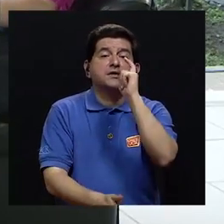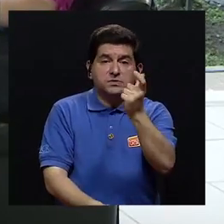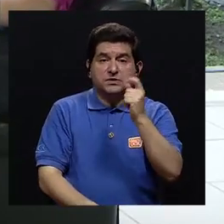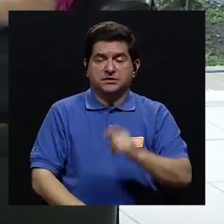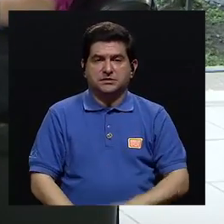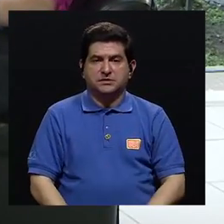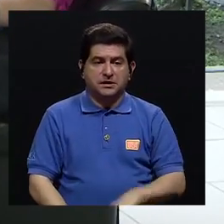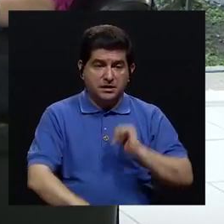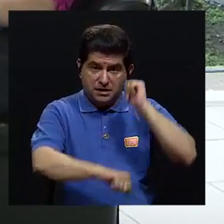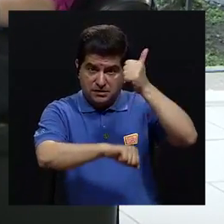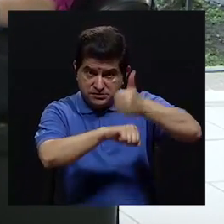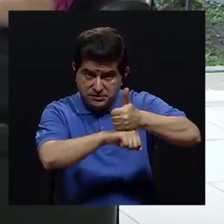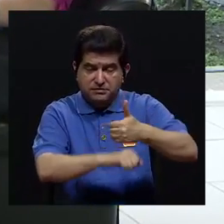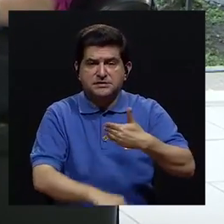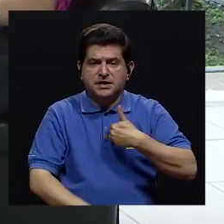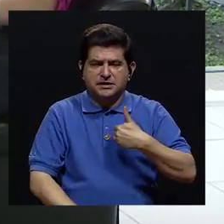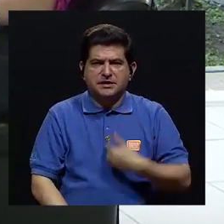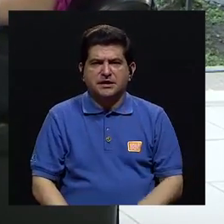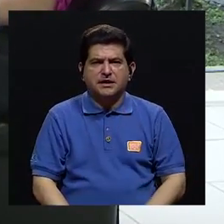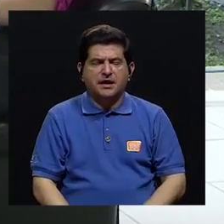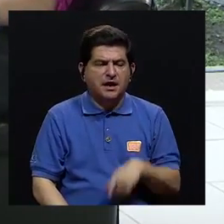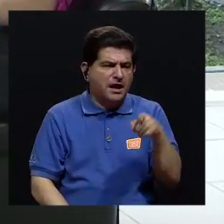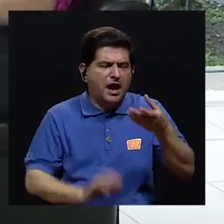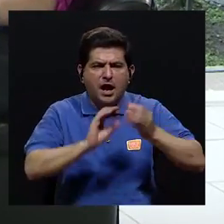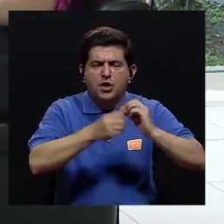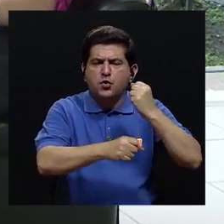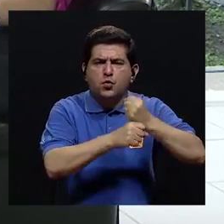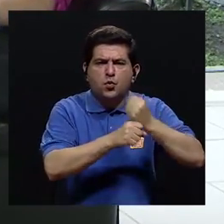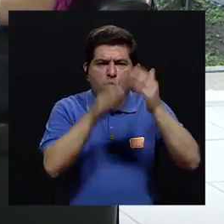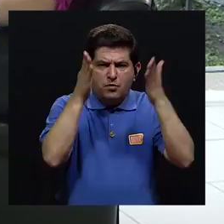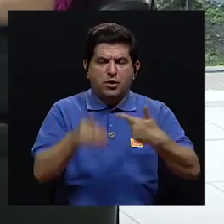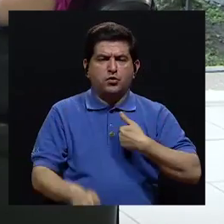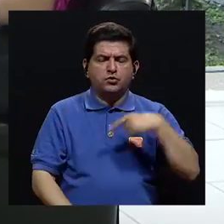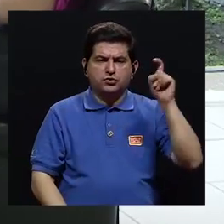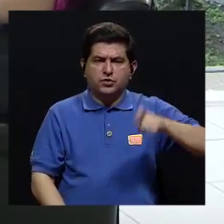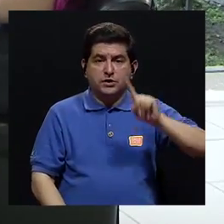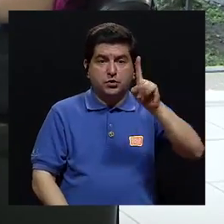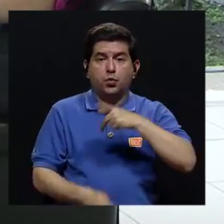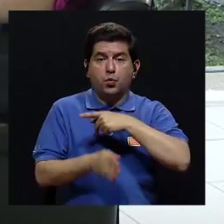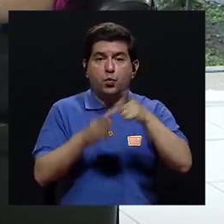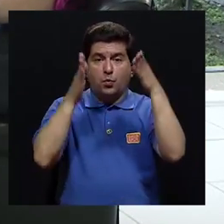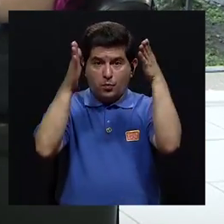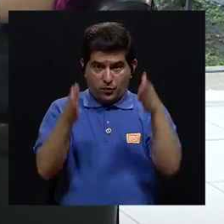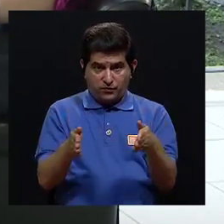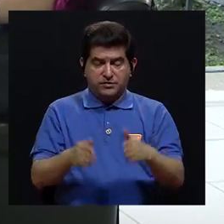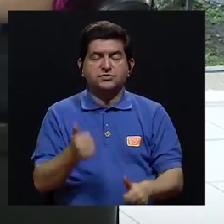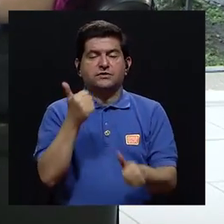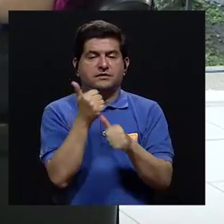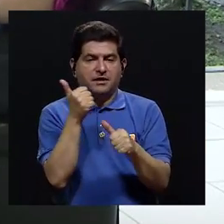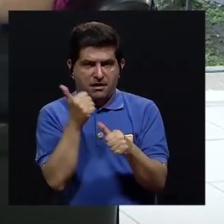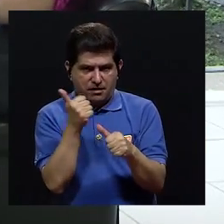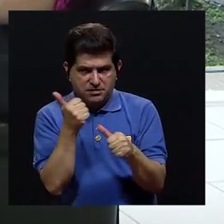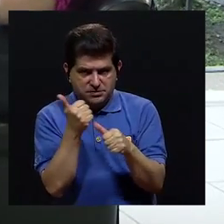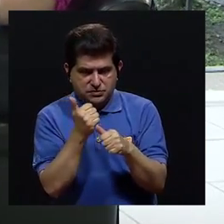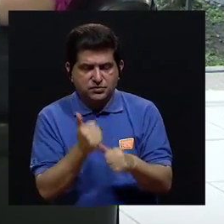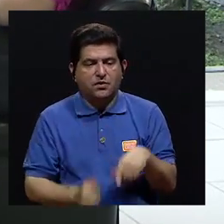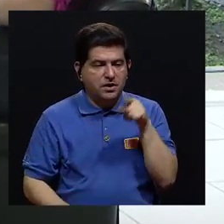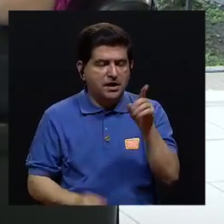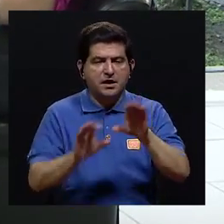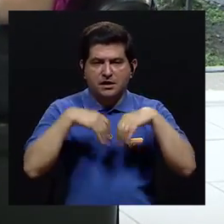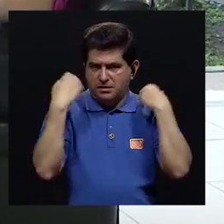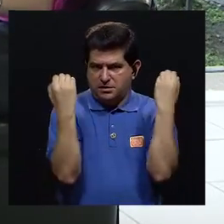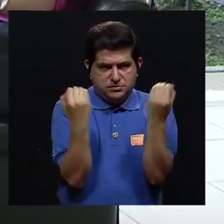suerte, y estipulan que cuando tengamos cierta cantidad de trabajadores, yo debo tener un profesional que viene a ser un asesor en